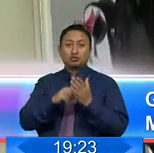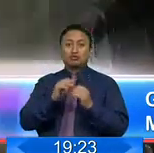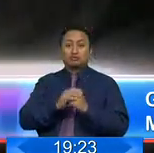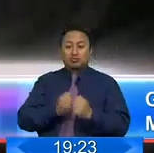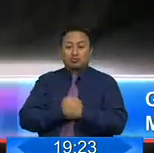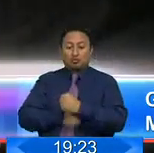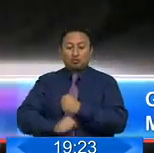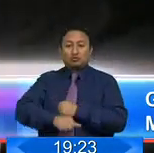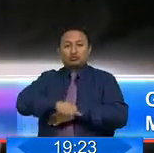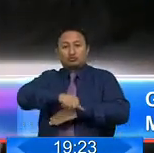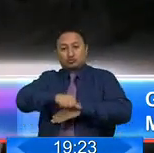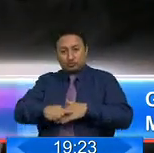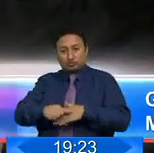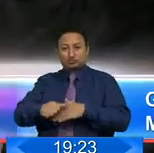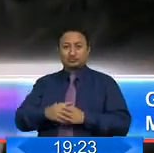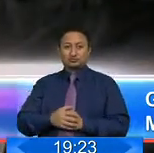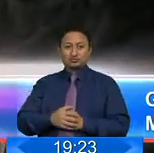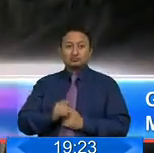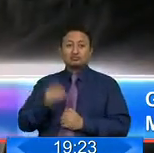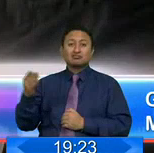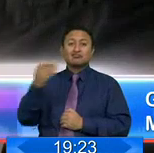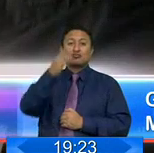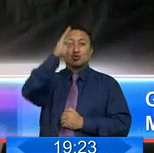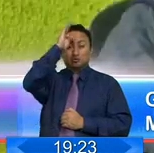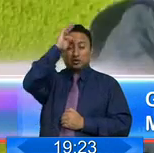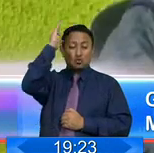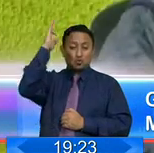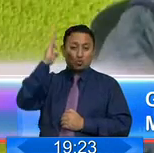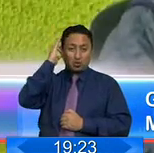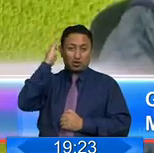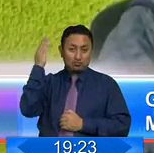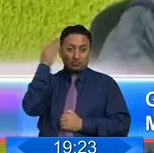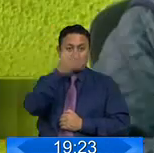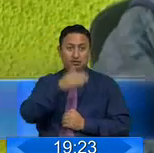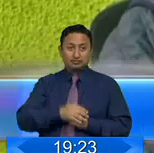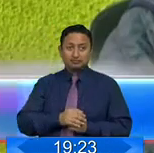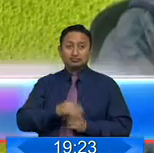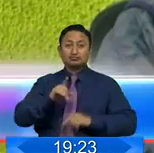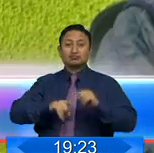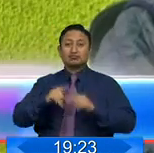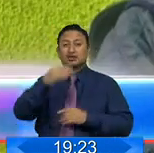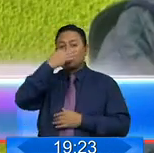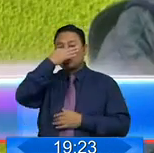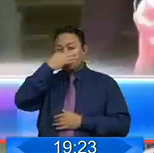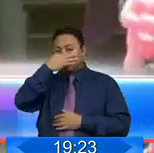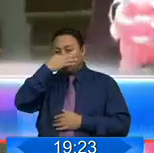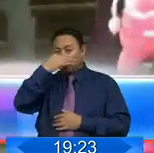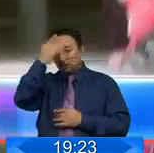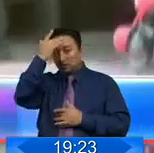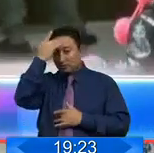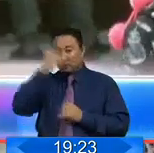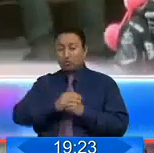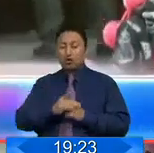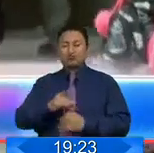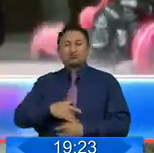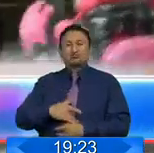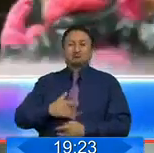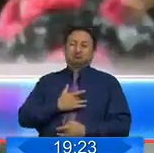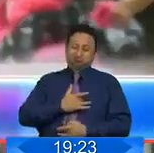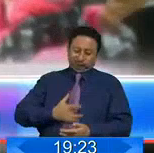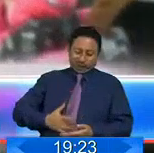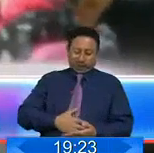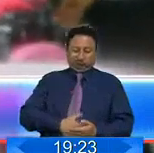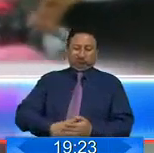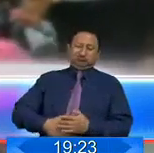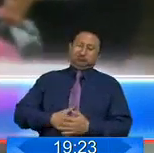cesáreas y cirugías fueron remitidos hasta el hospital de Tulcán. Son infecciones respiratorias, enfermedades gastroentéricas, también tenemos